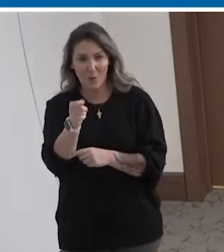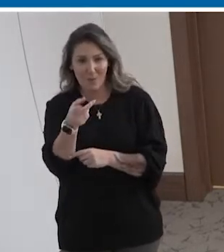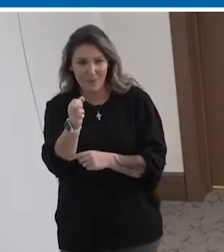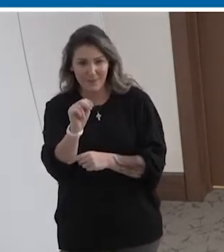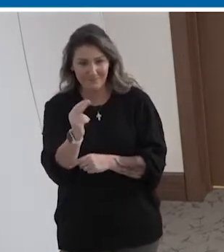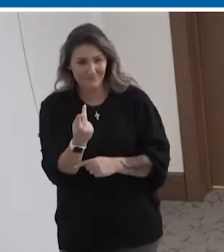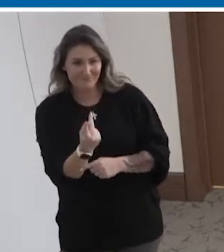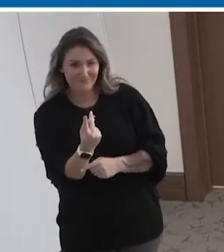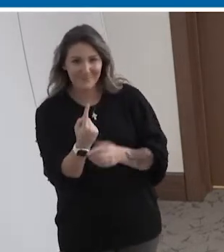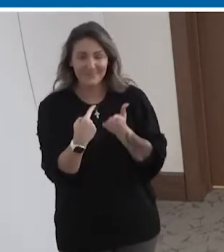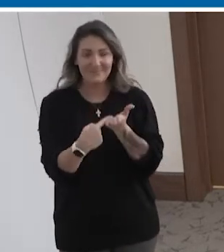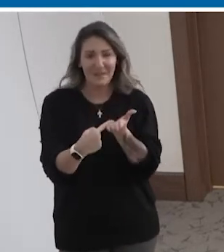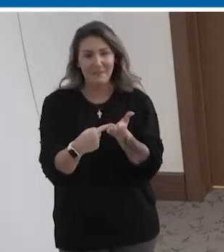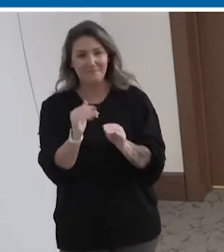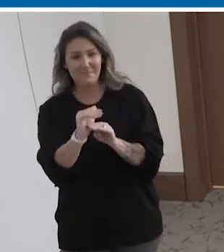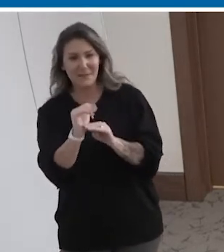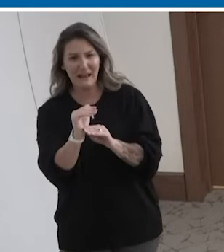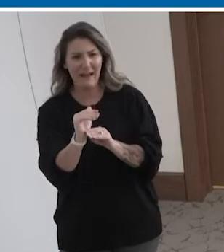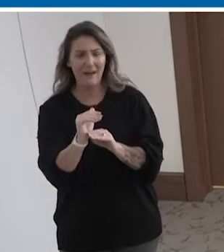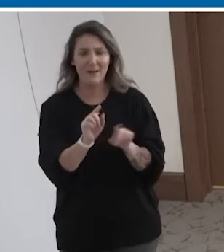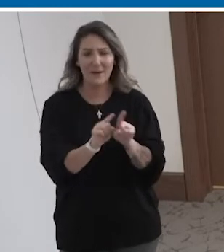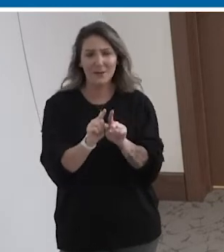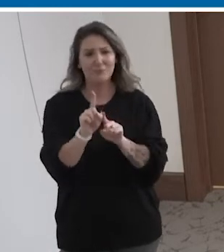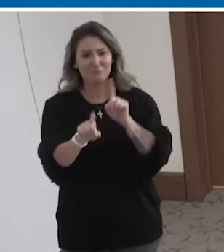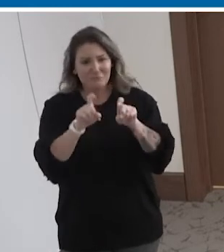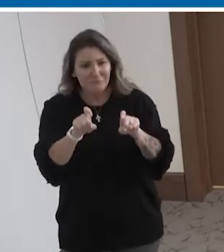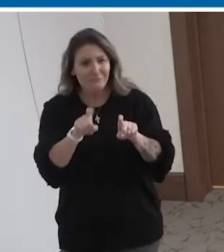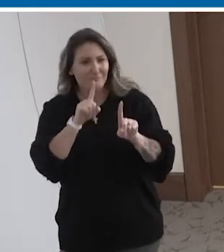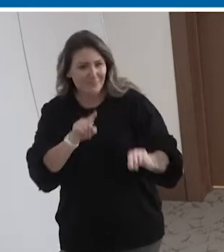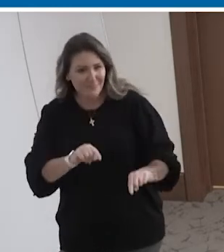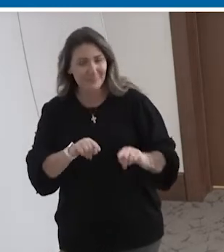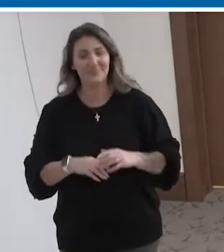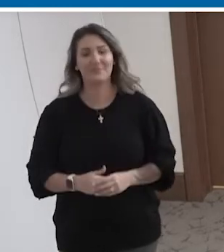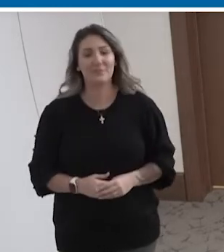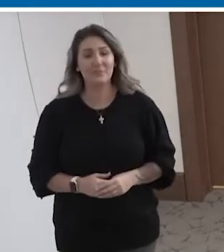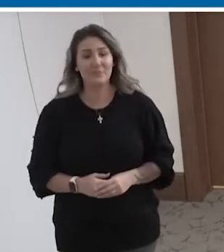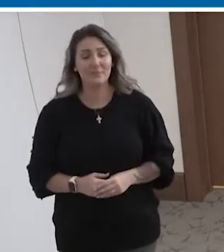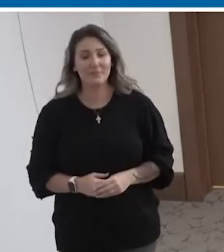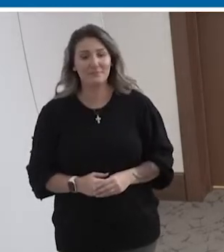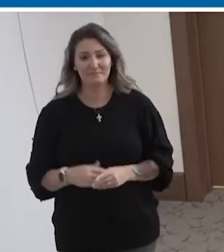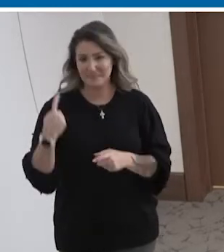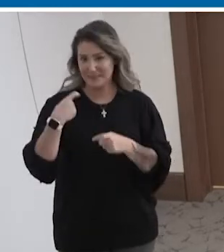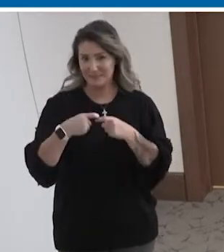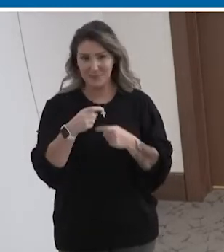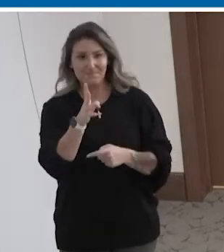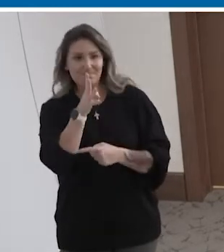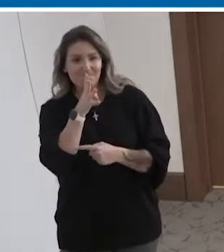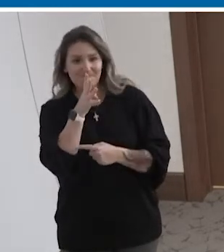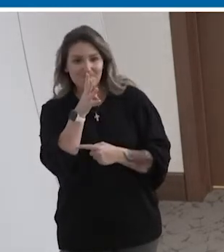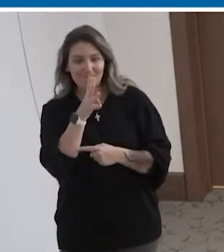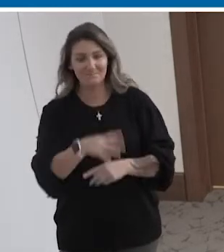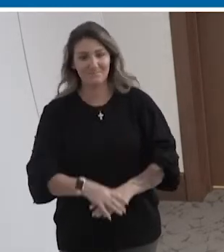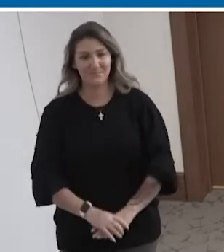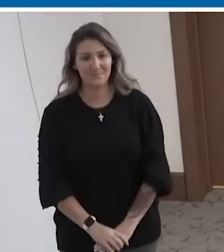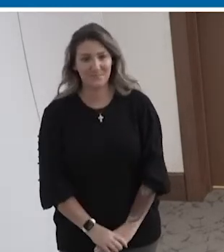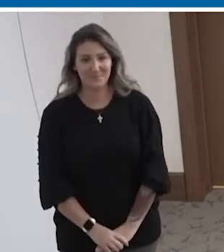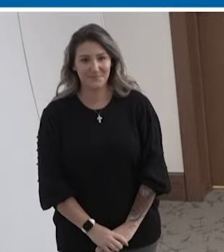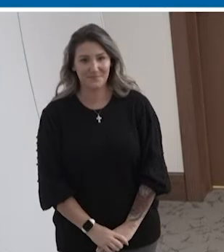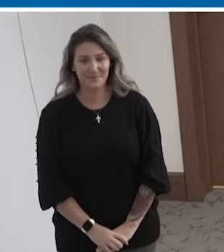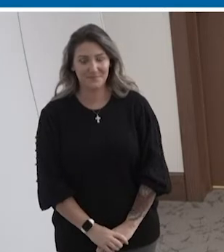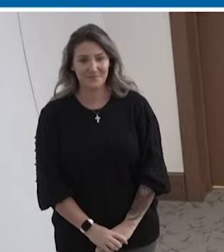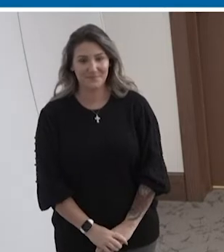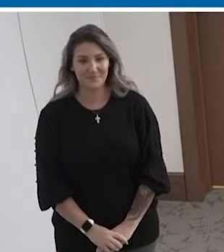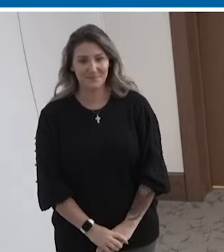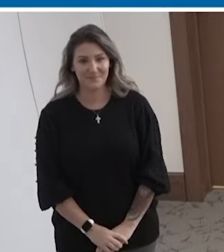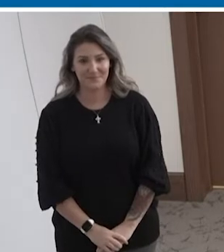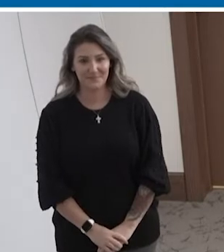talk to you tonight and answer questions. Yo soy Jennifer Schuster y soy